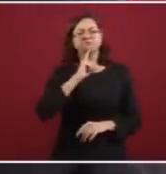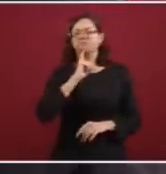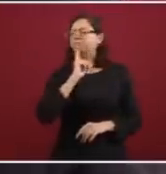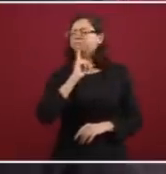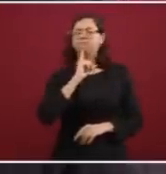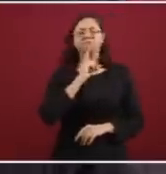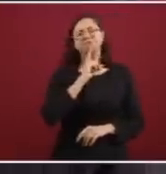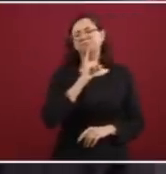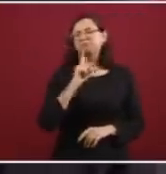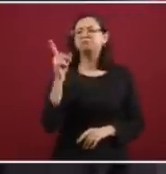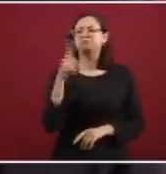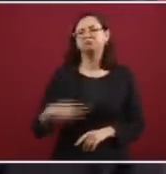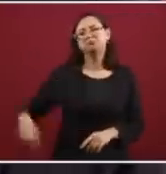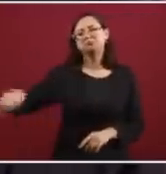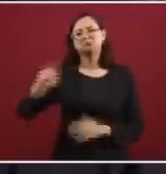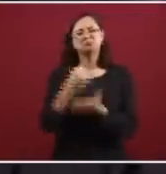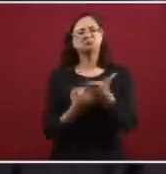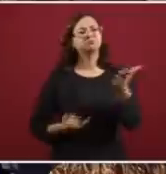van a decidir